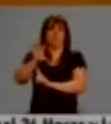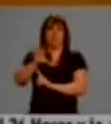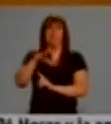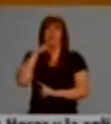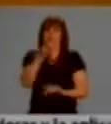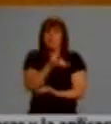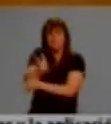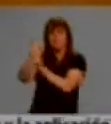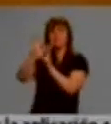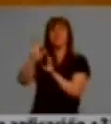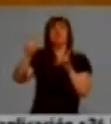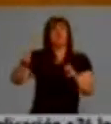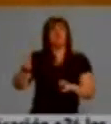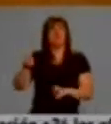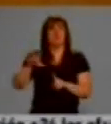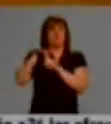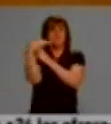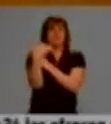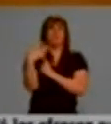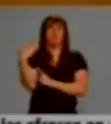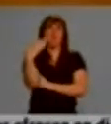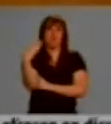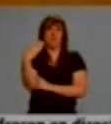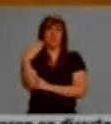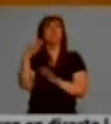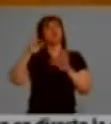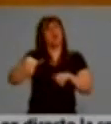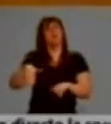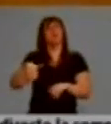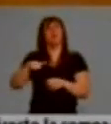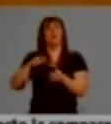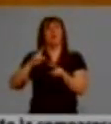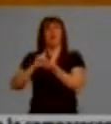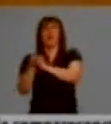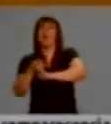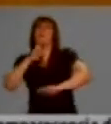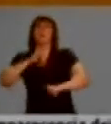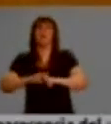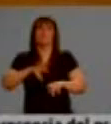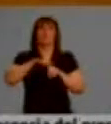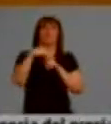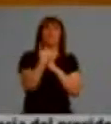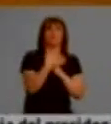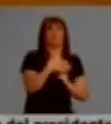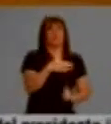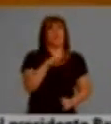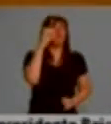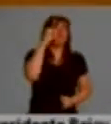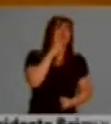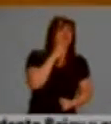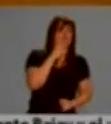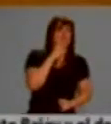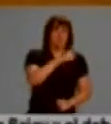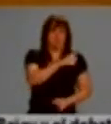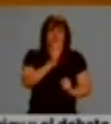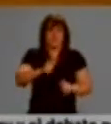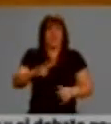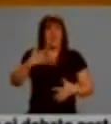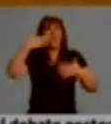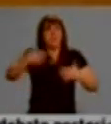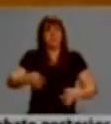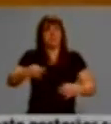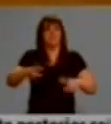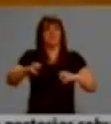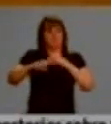permitir que el caso Bárcenas se convierta en el caso Rajoy. Es usted el que ha puesto en riesgo la estabilidad y el desprecio